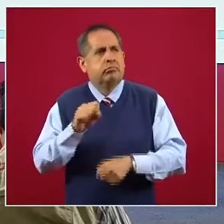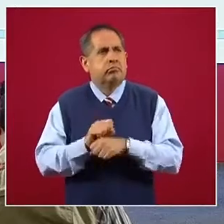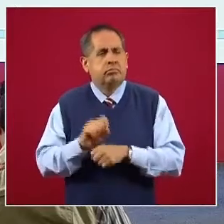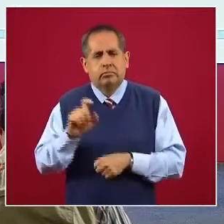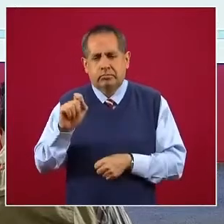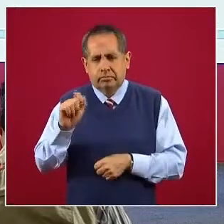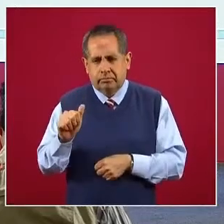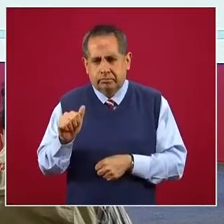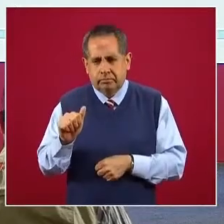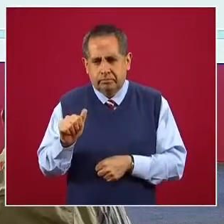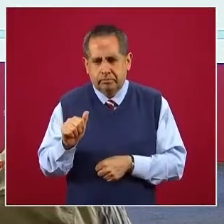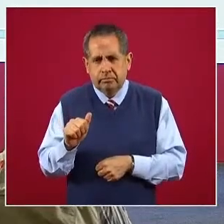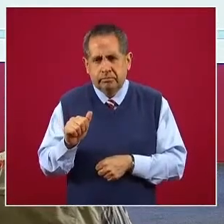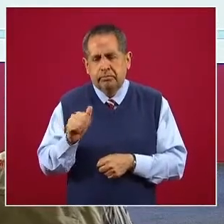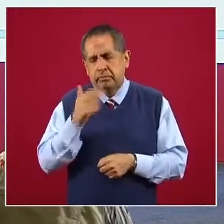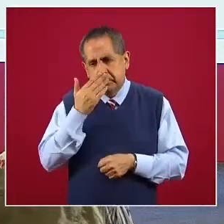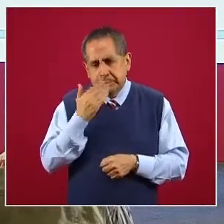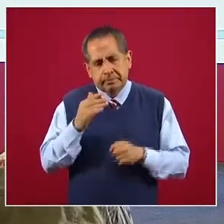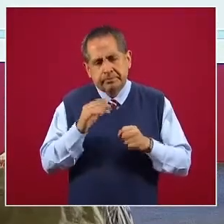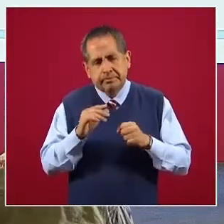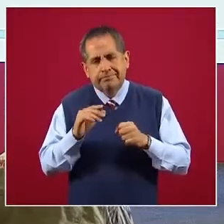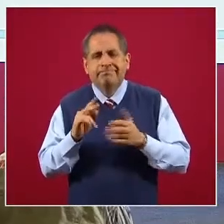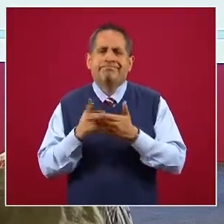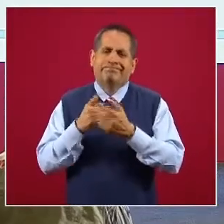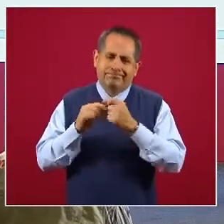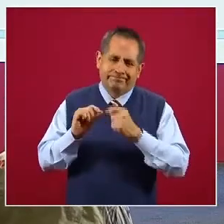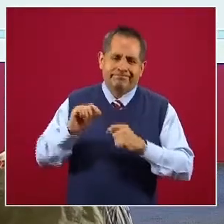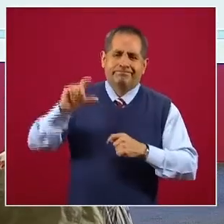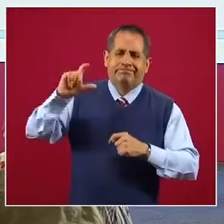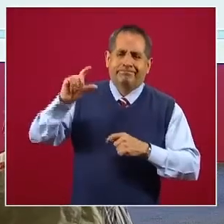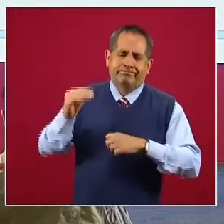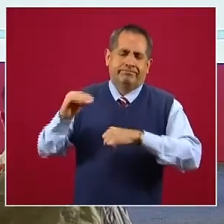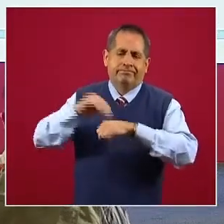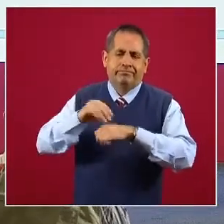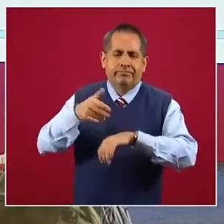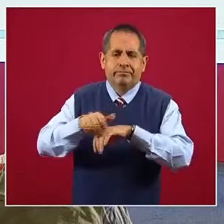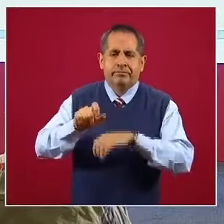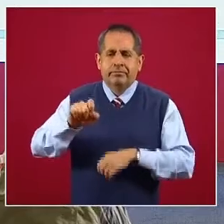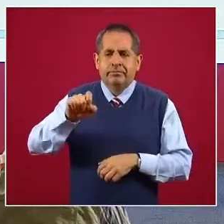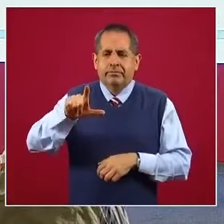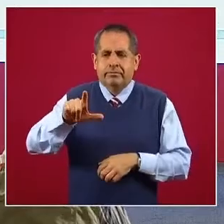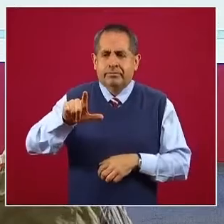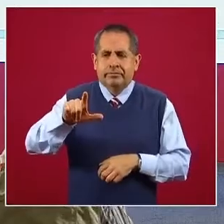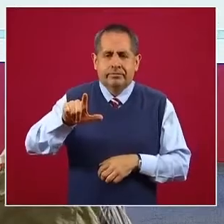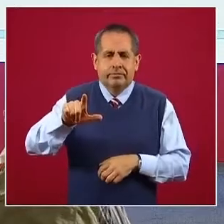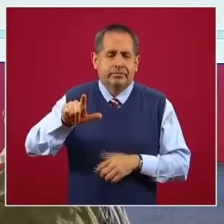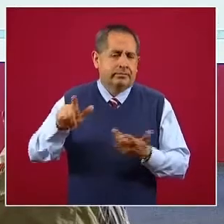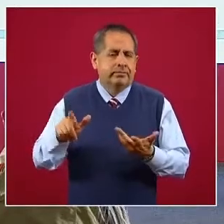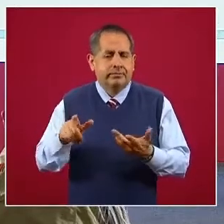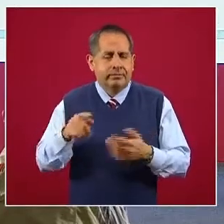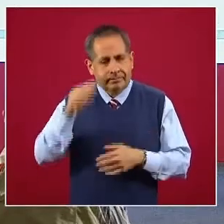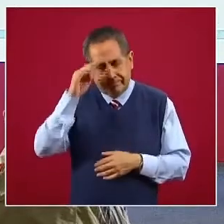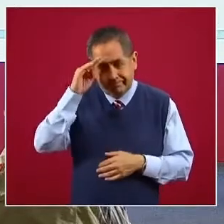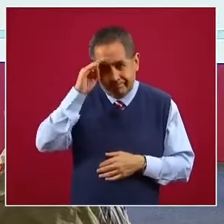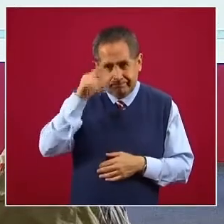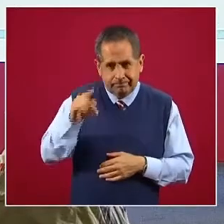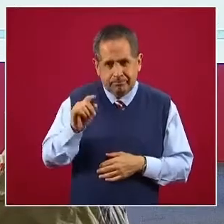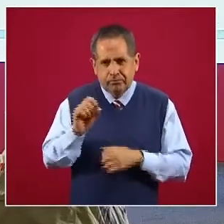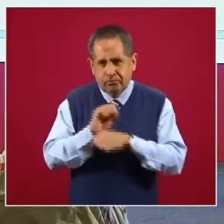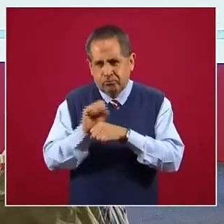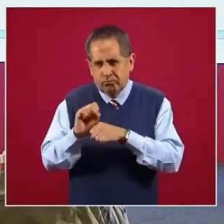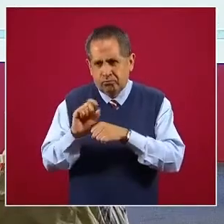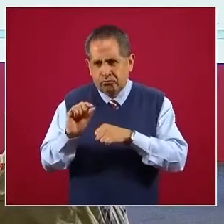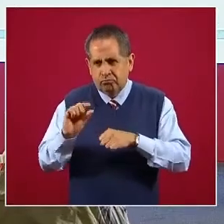semana 26, volvemos a tener nuevamente un incremento en la semana 27 que se considera